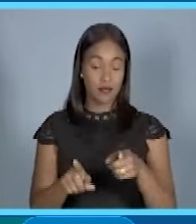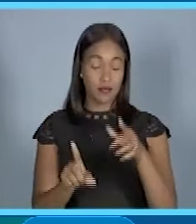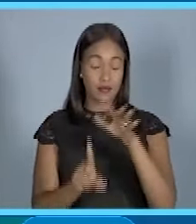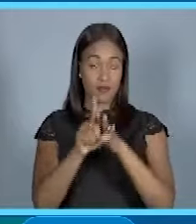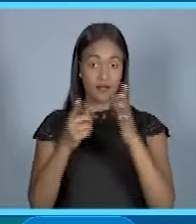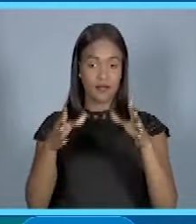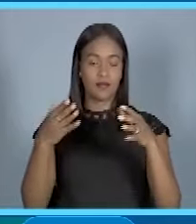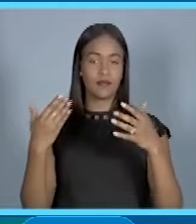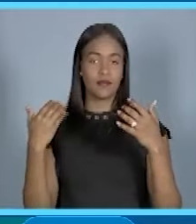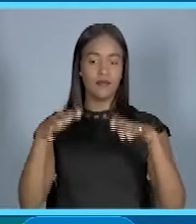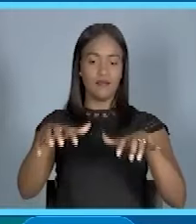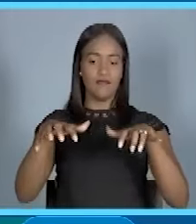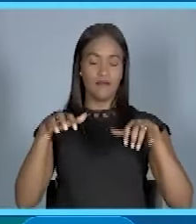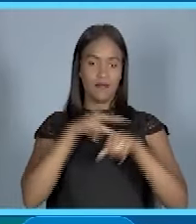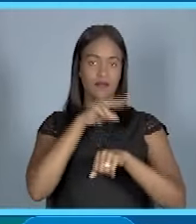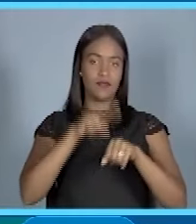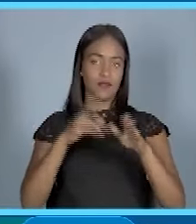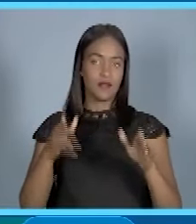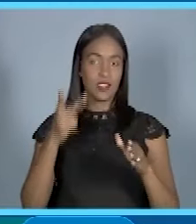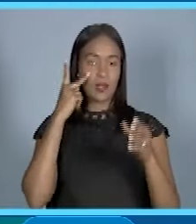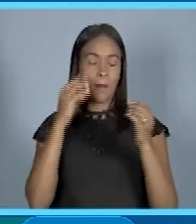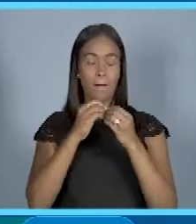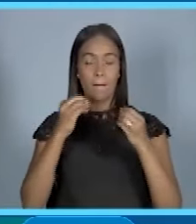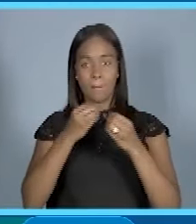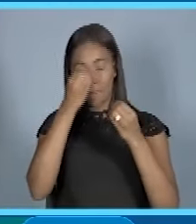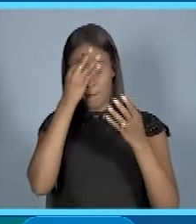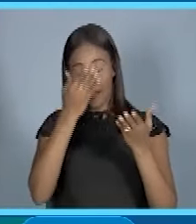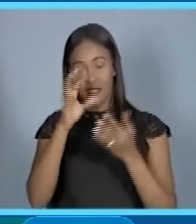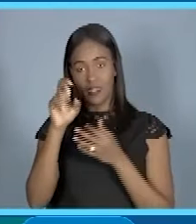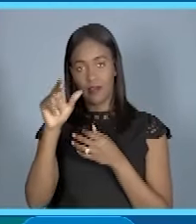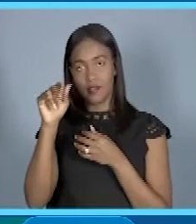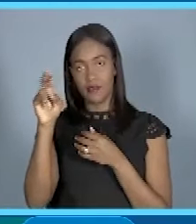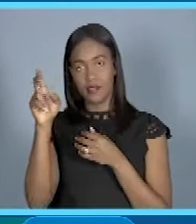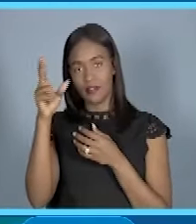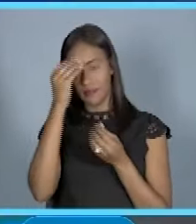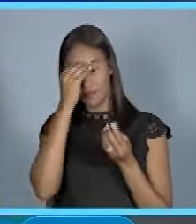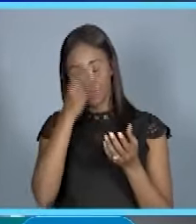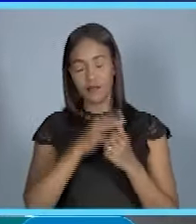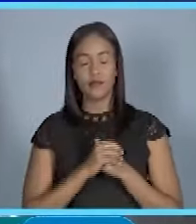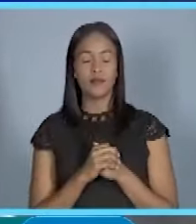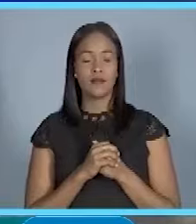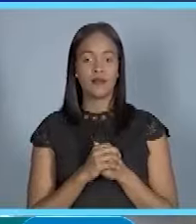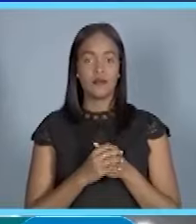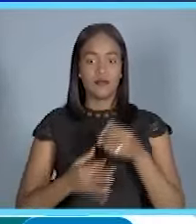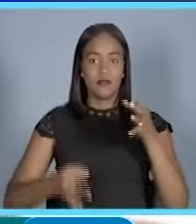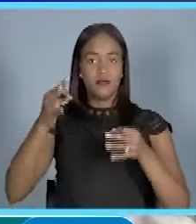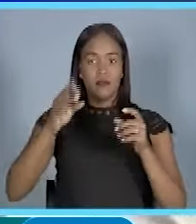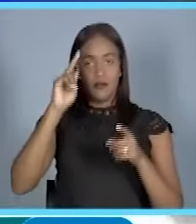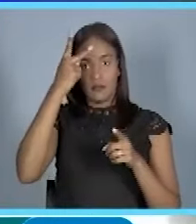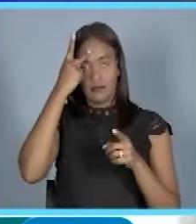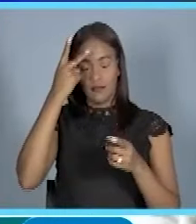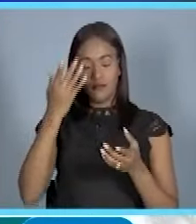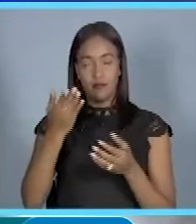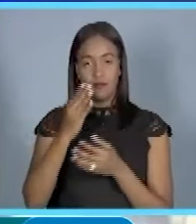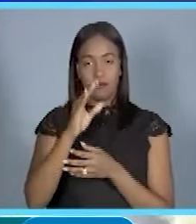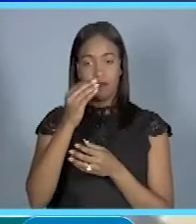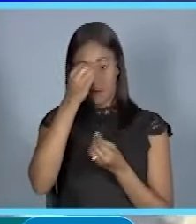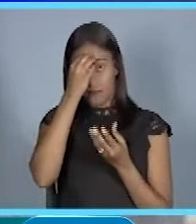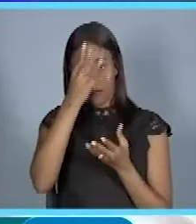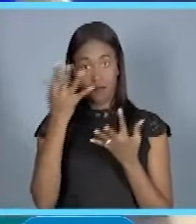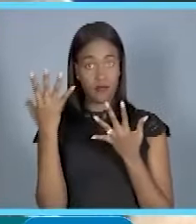Congreso Nacional. Veamos todos los detalles con Carmen Aybar a continuación. El consultor jurídico del Poder Ejecutivo manifestó